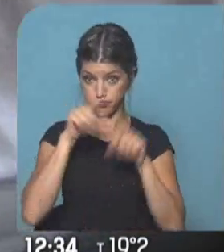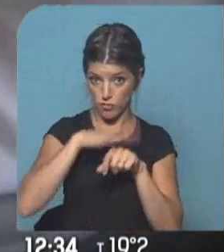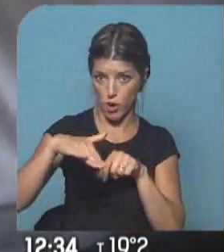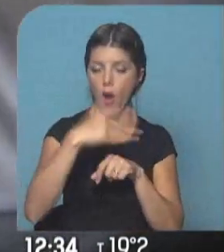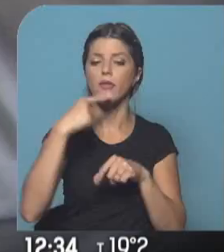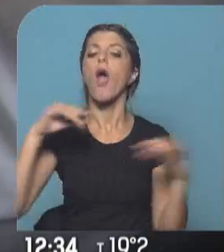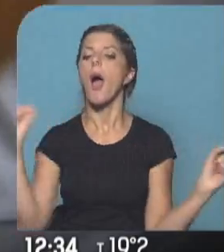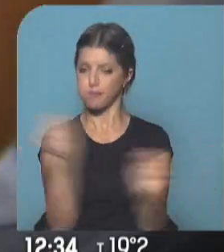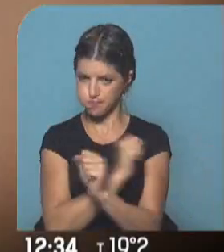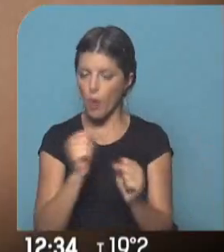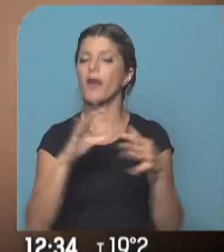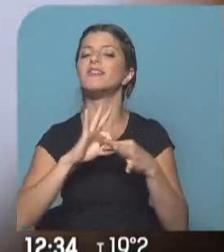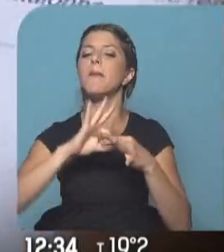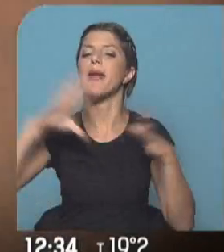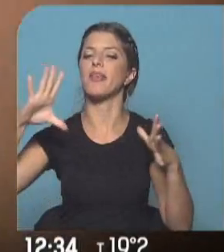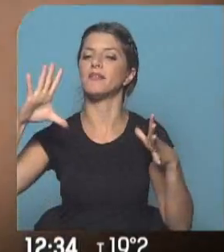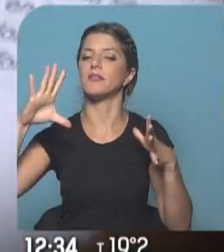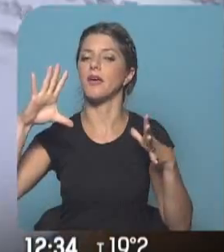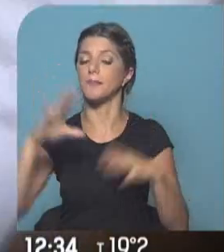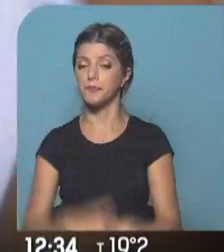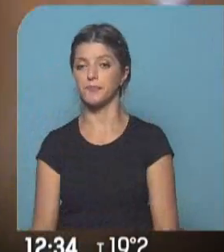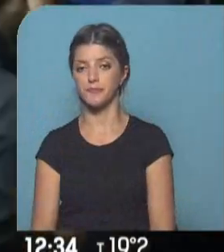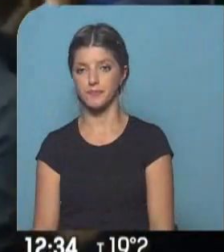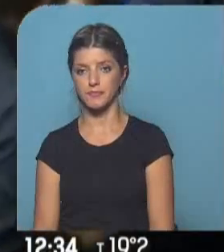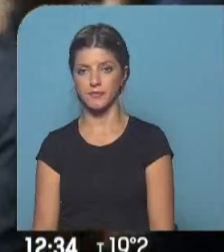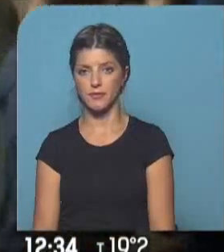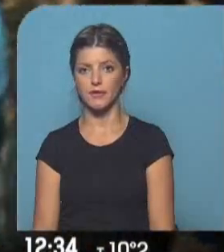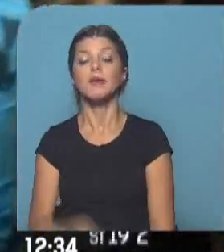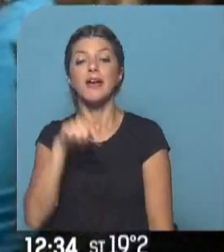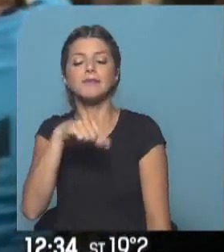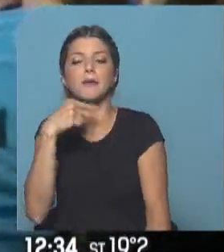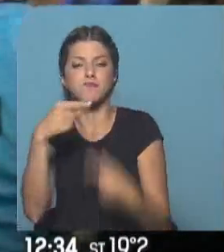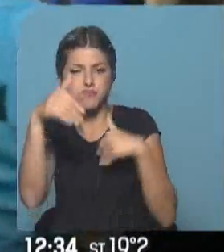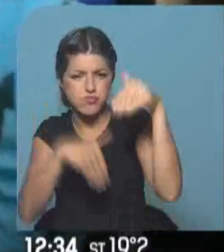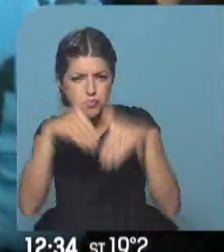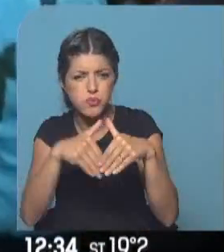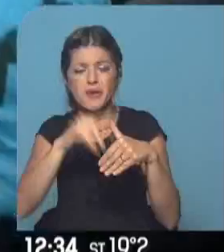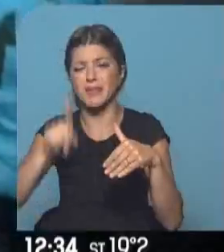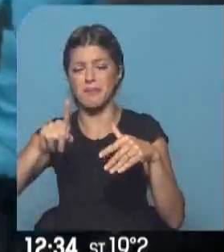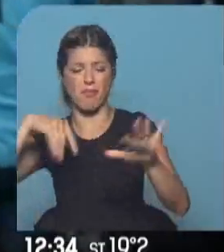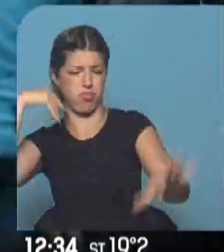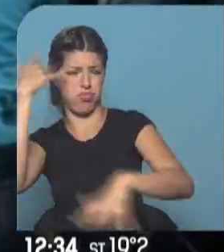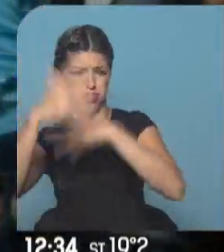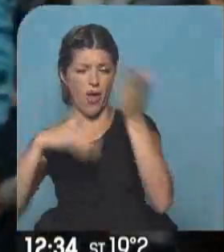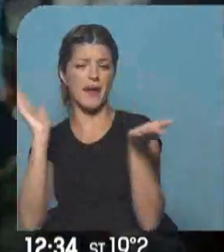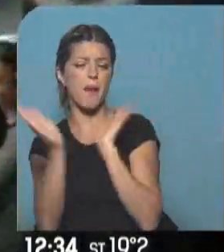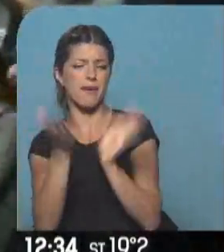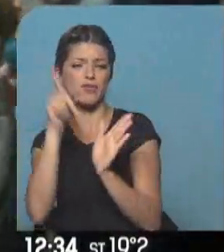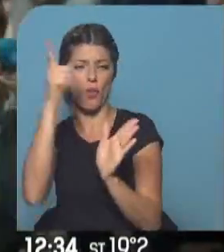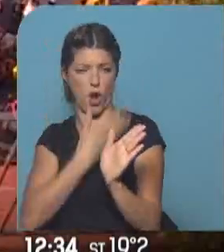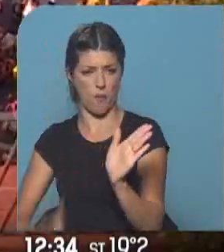aprobó la independencia de España de esa región. La contundencia de la consulta, exacerbada por la represión ordenada por el gobierno